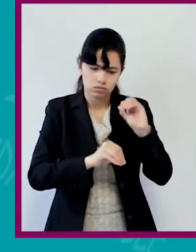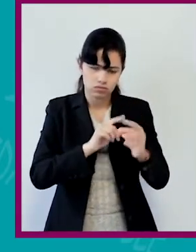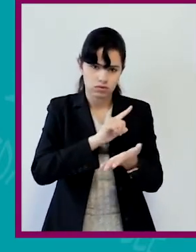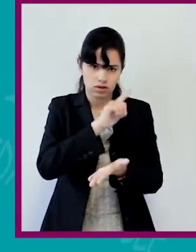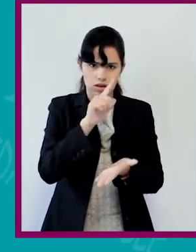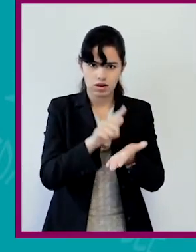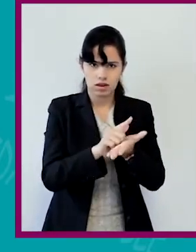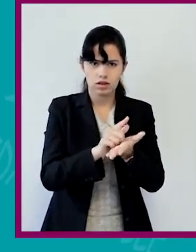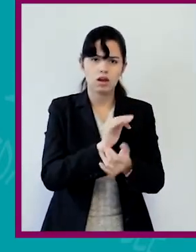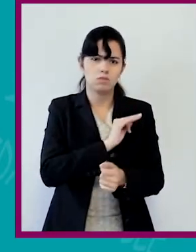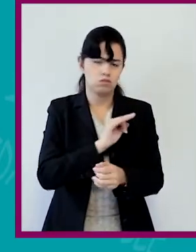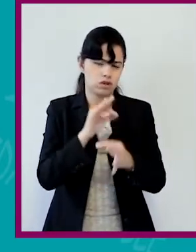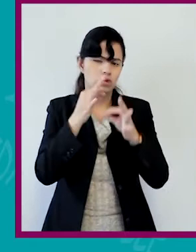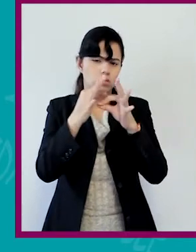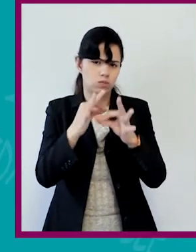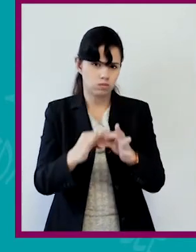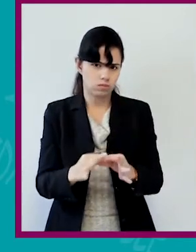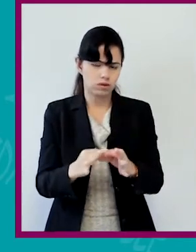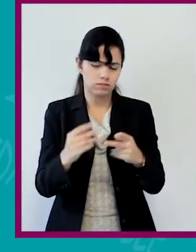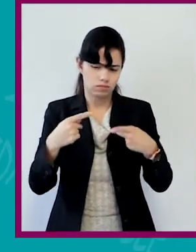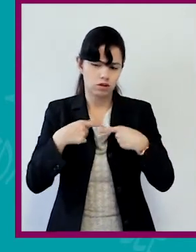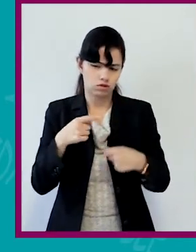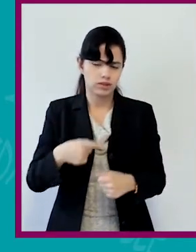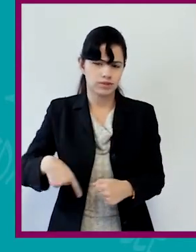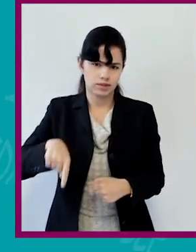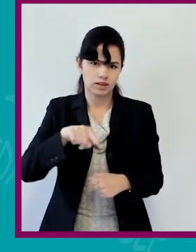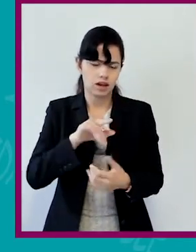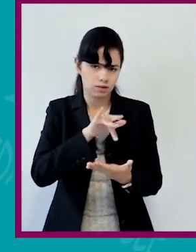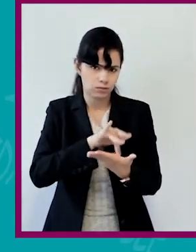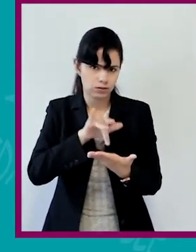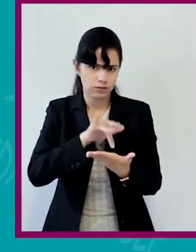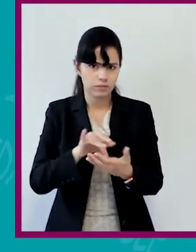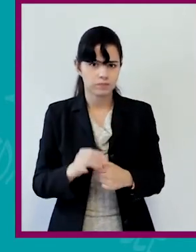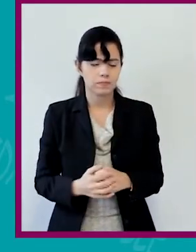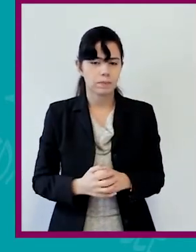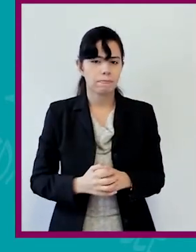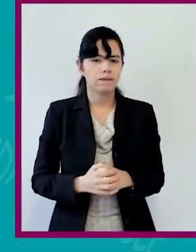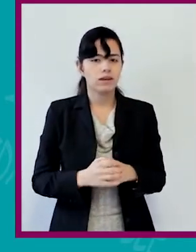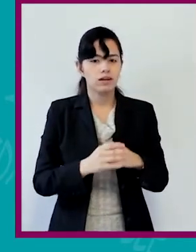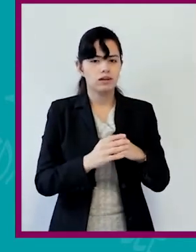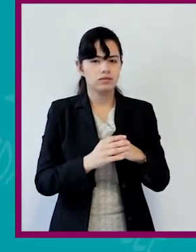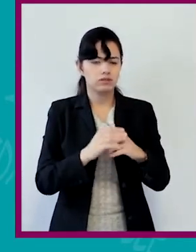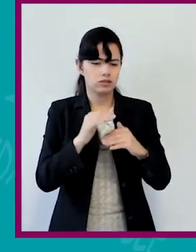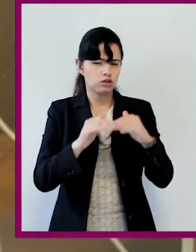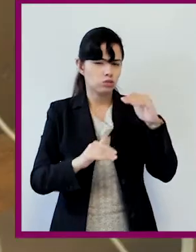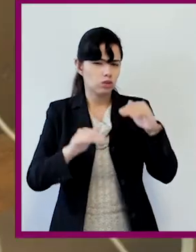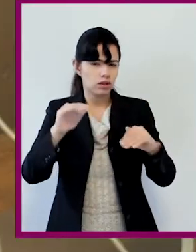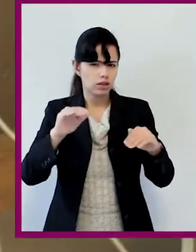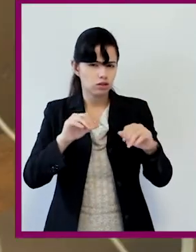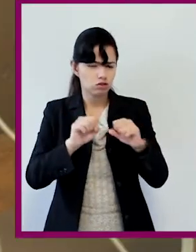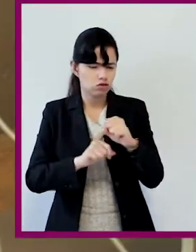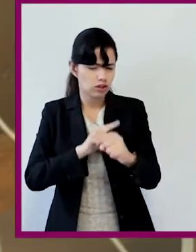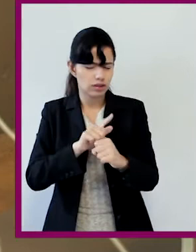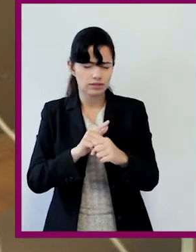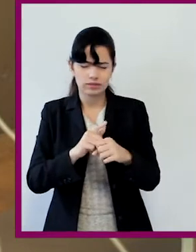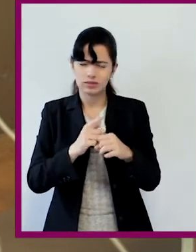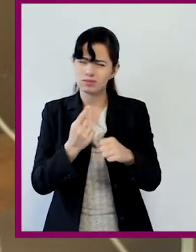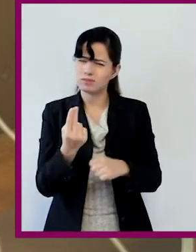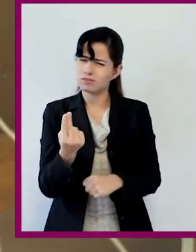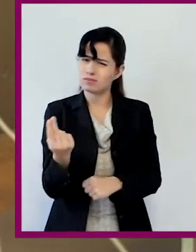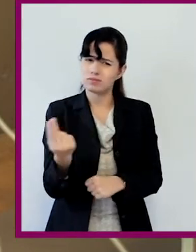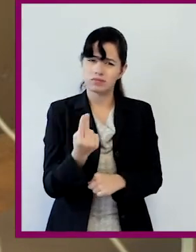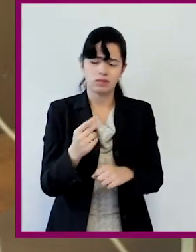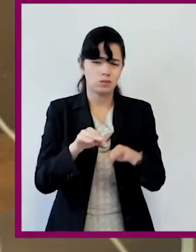que estas políticas sean viables y respaldadas socialmente. ¿Cuáles son los tipos de desigualdad social